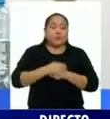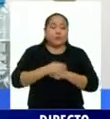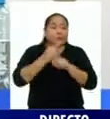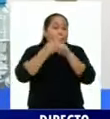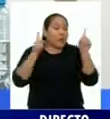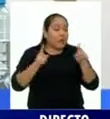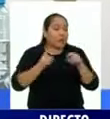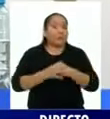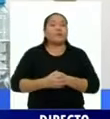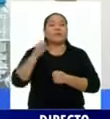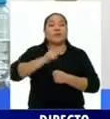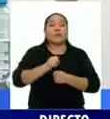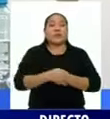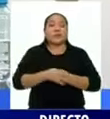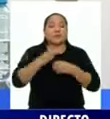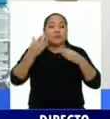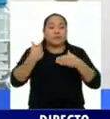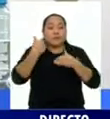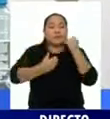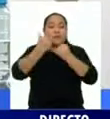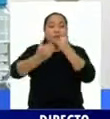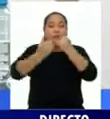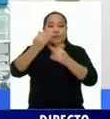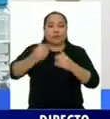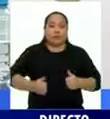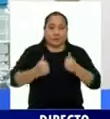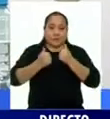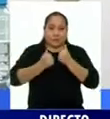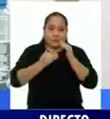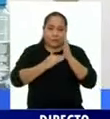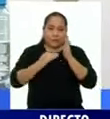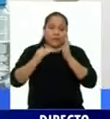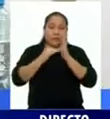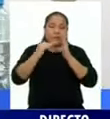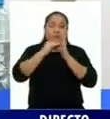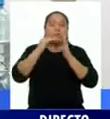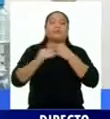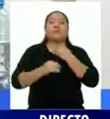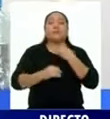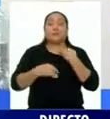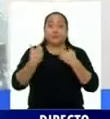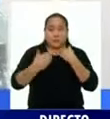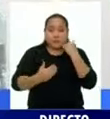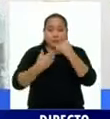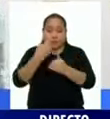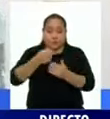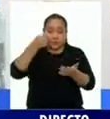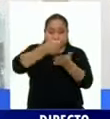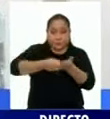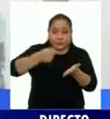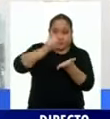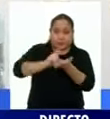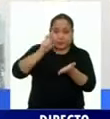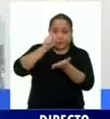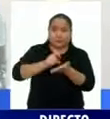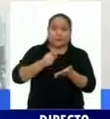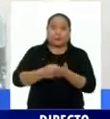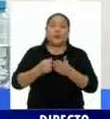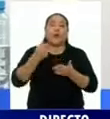pero transitoriamente el nivel de vida subió, transitoriamente los alquileres, el precio de las casas